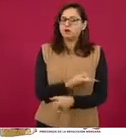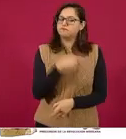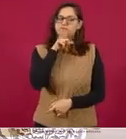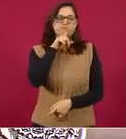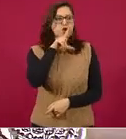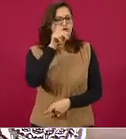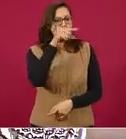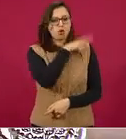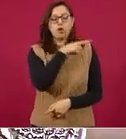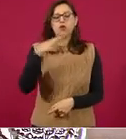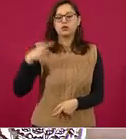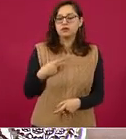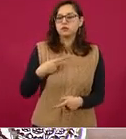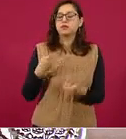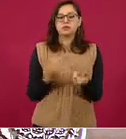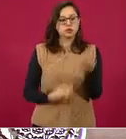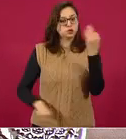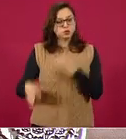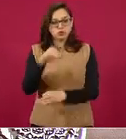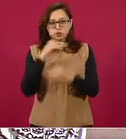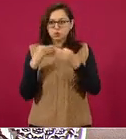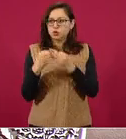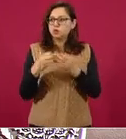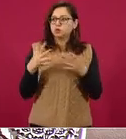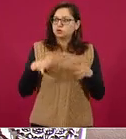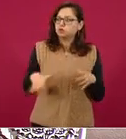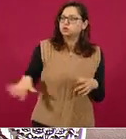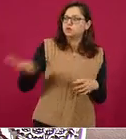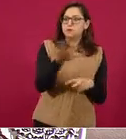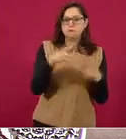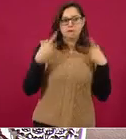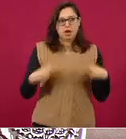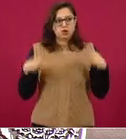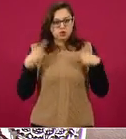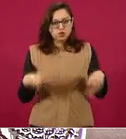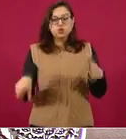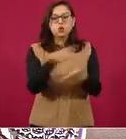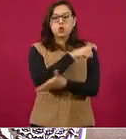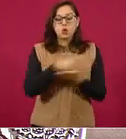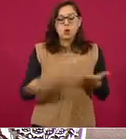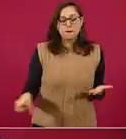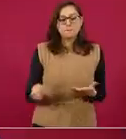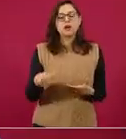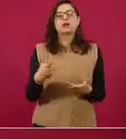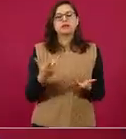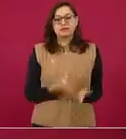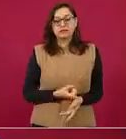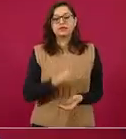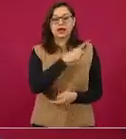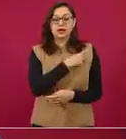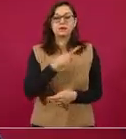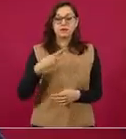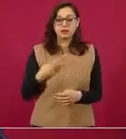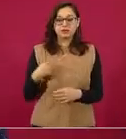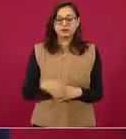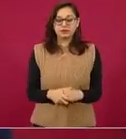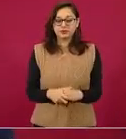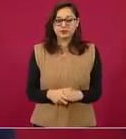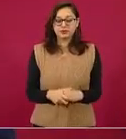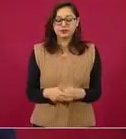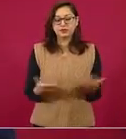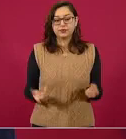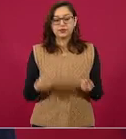bolsillo de todos los que cargamos combustible, que llegue al bolsillo de los consumidores. Las tres más